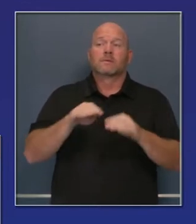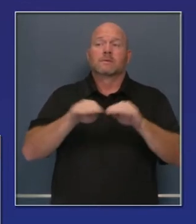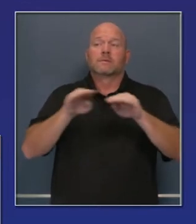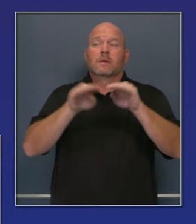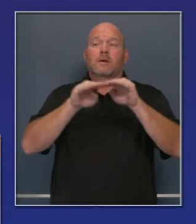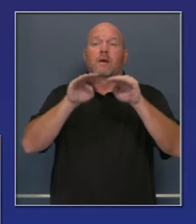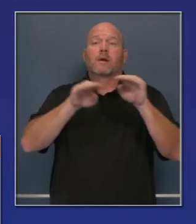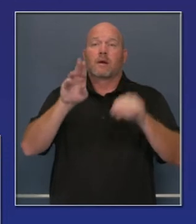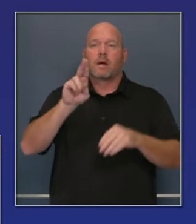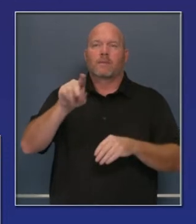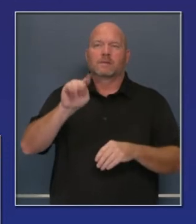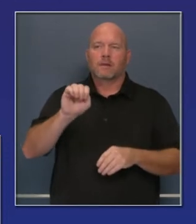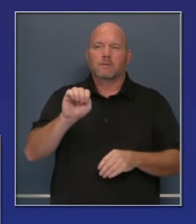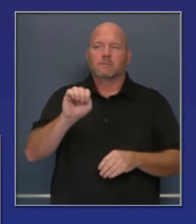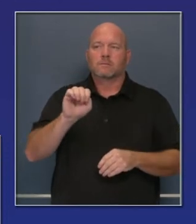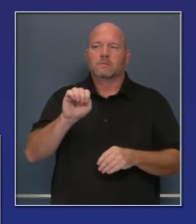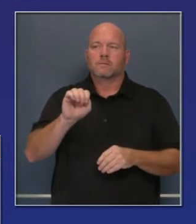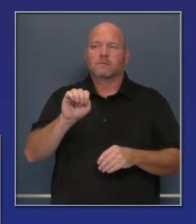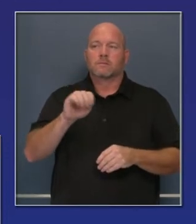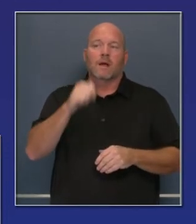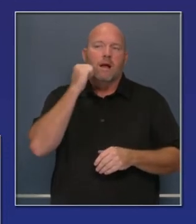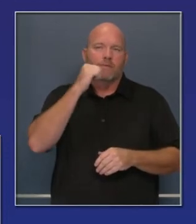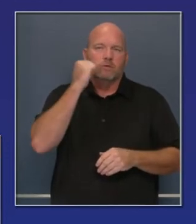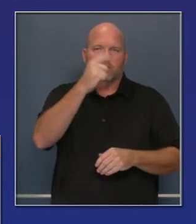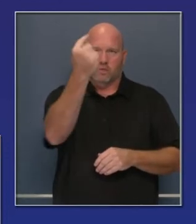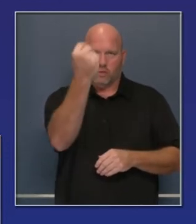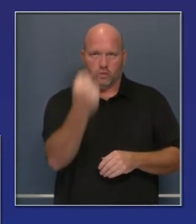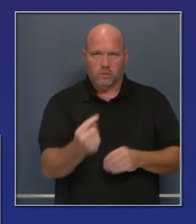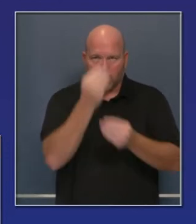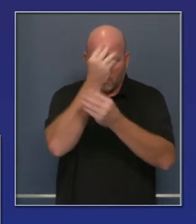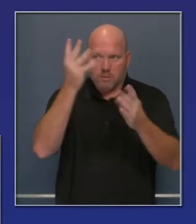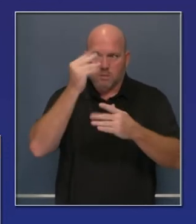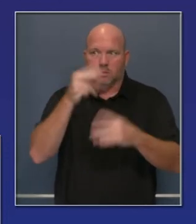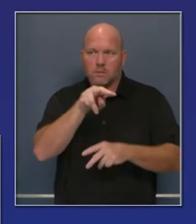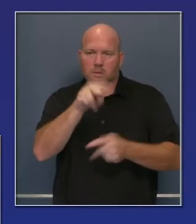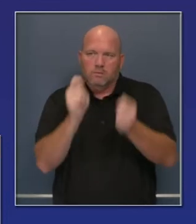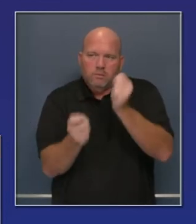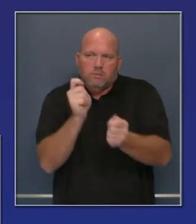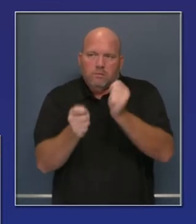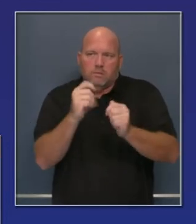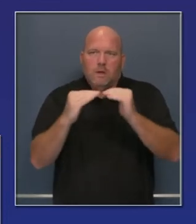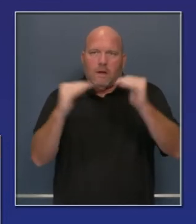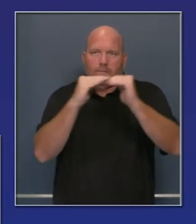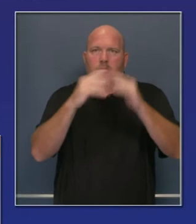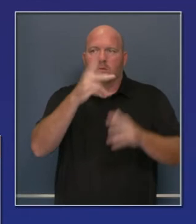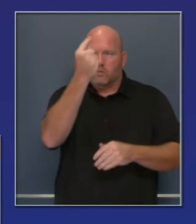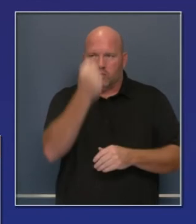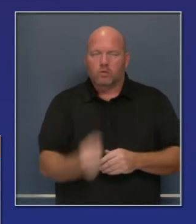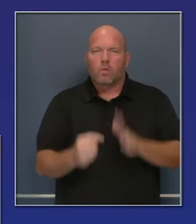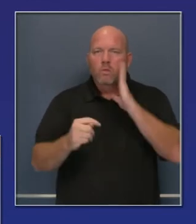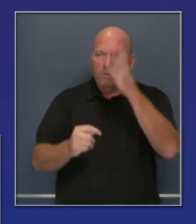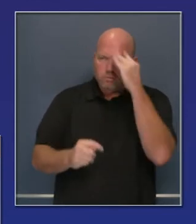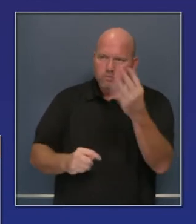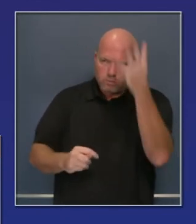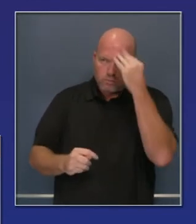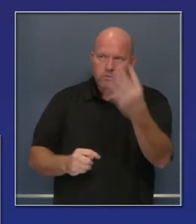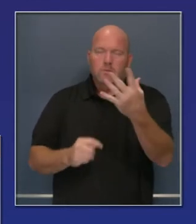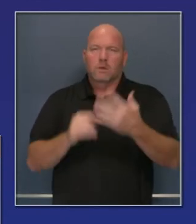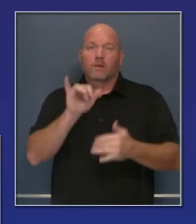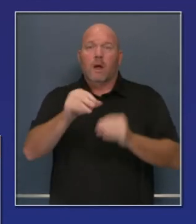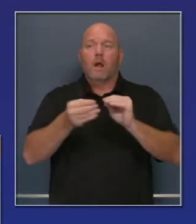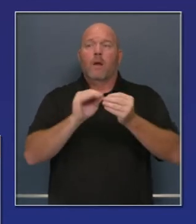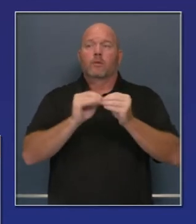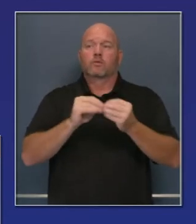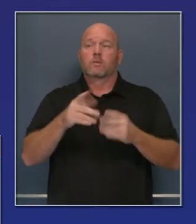Estas últimas noticias sobre los niveles en que se encuentra cada condado los traeremos cada martes. El doctor Galli mañana les traerá las